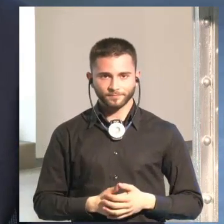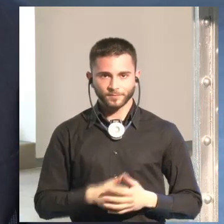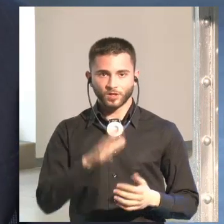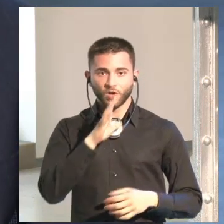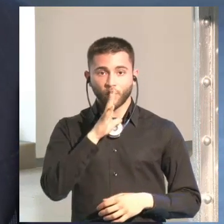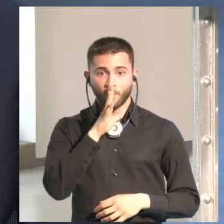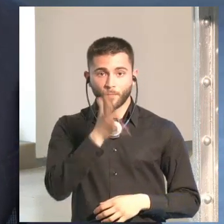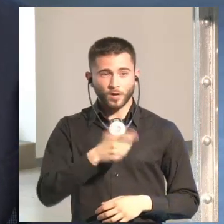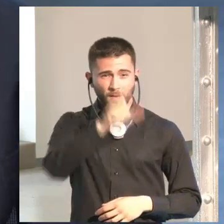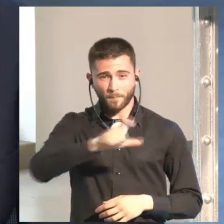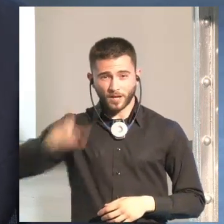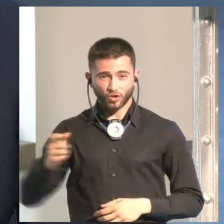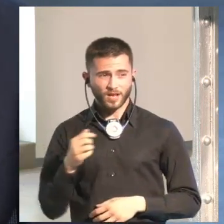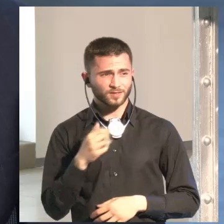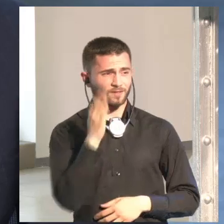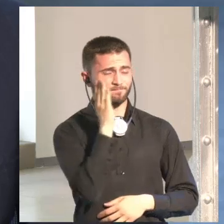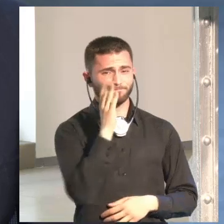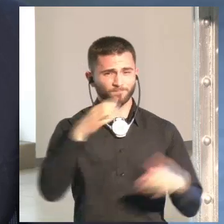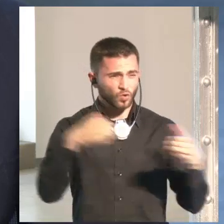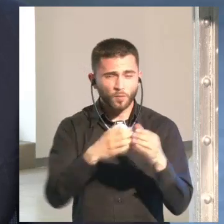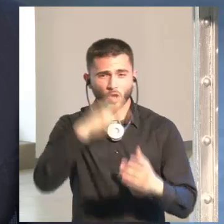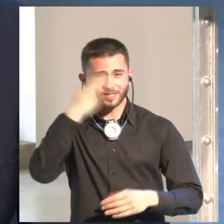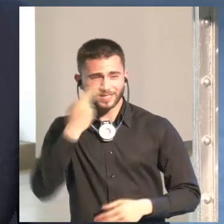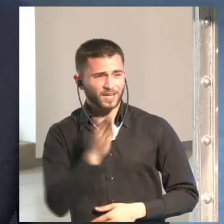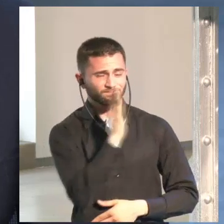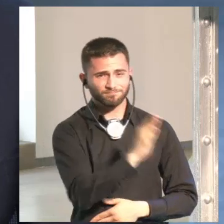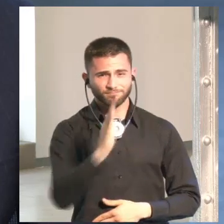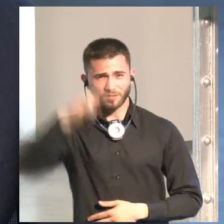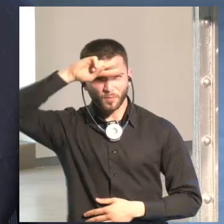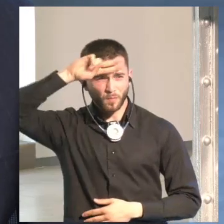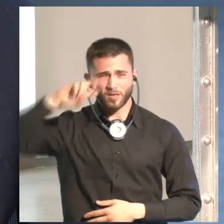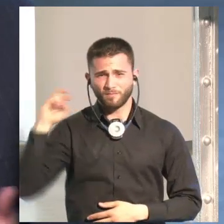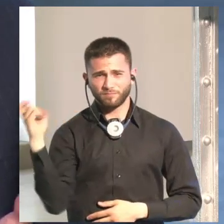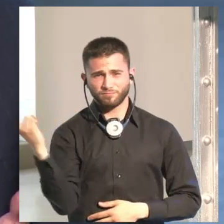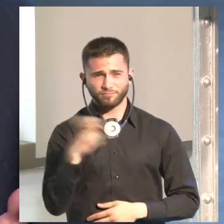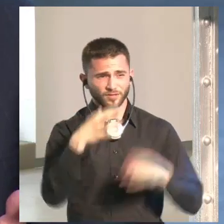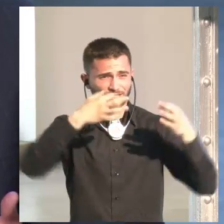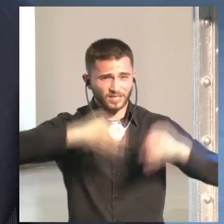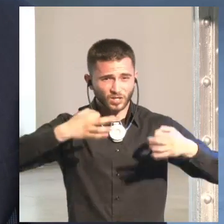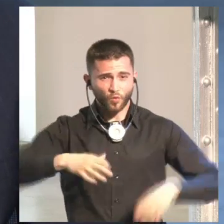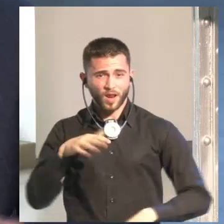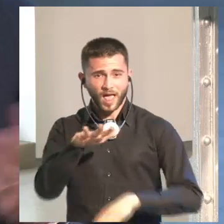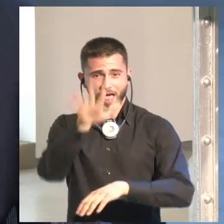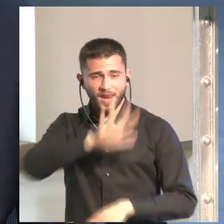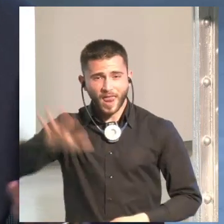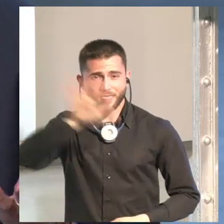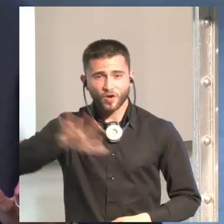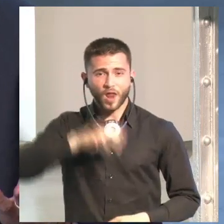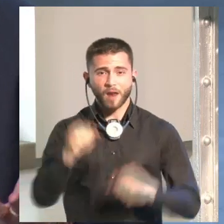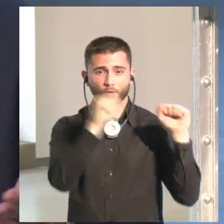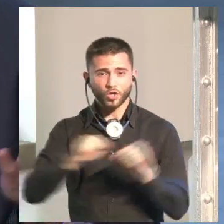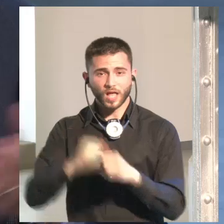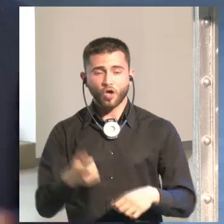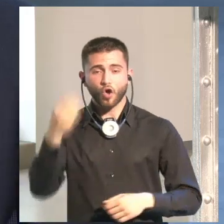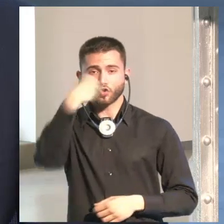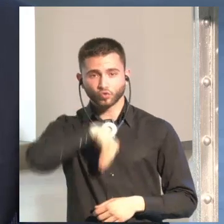más implicados, hay muchos más grupos de interés, muchas más preocupaciones, protección nacional, seguridad nacional, protección del consumidor.